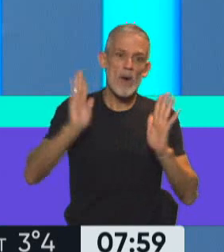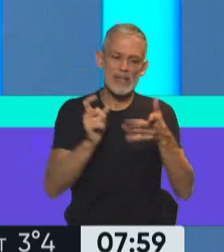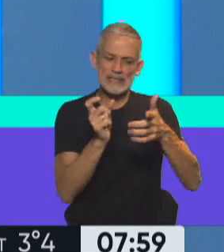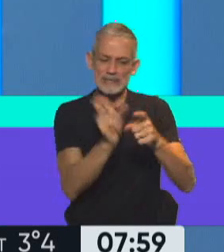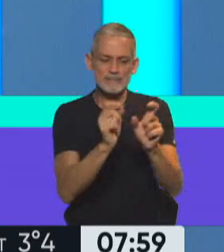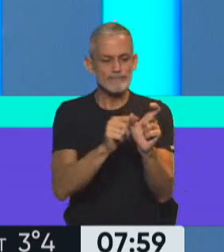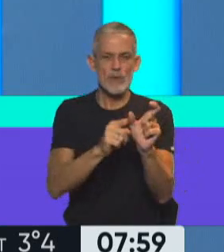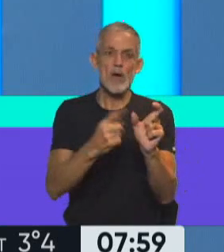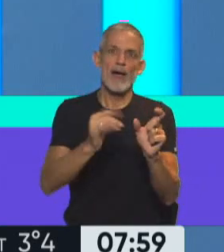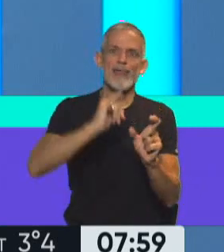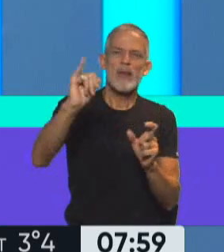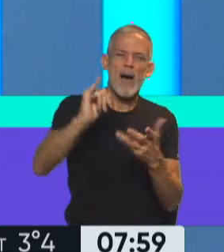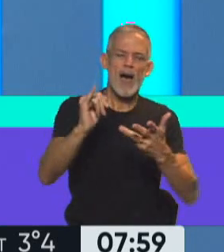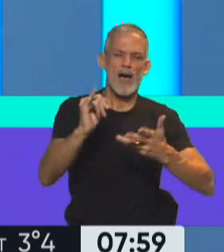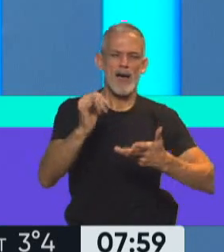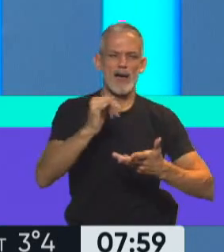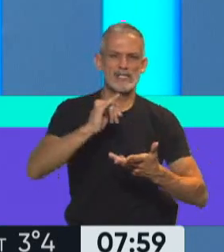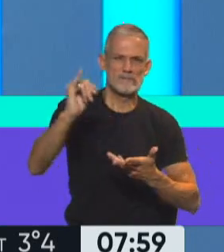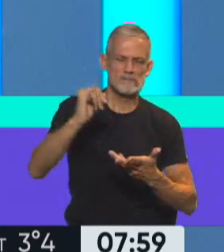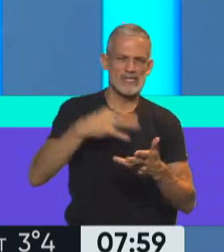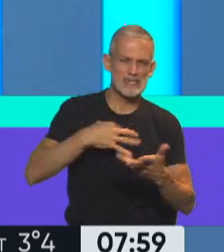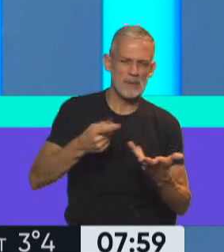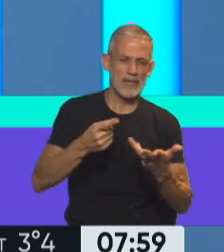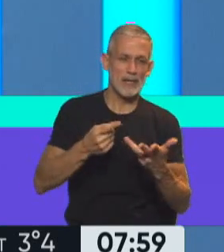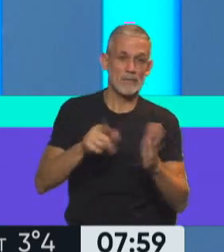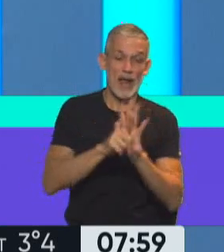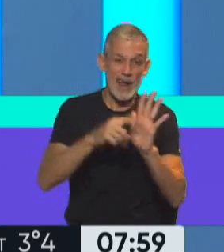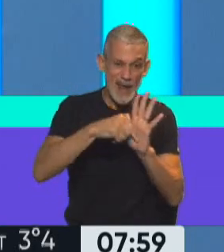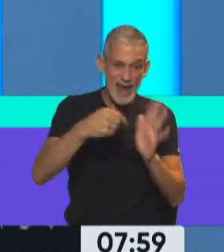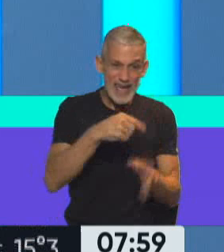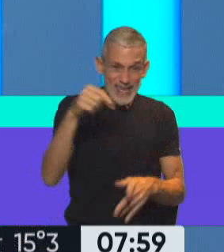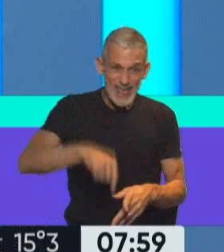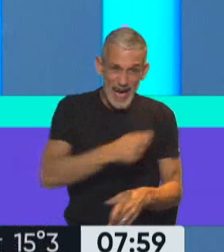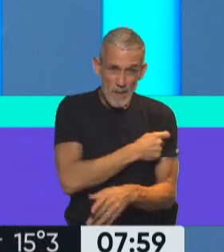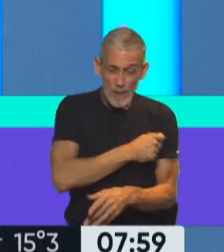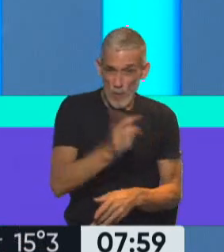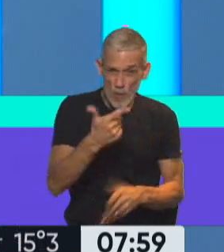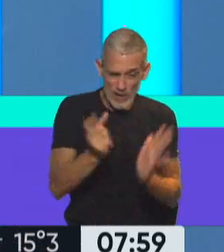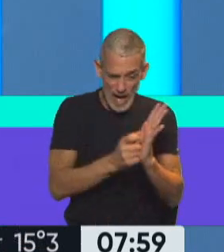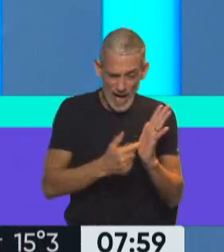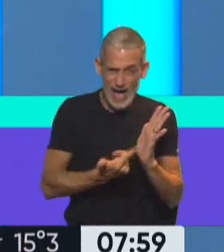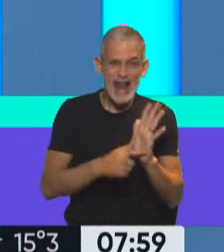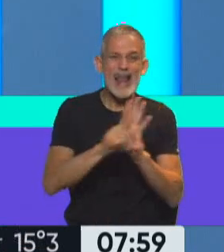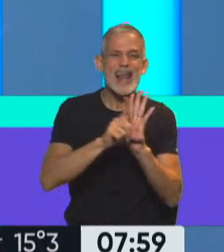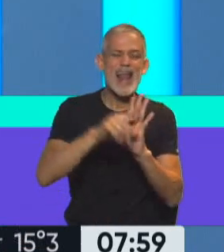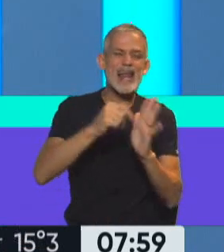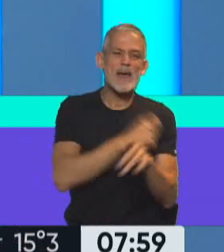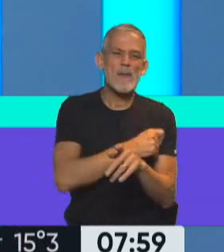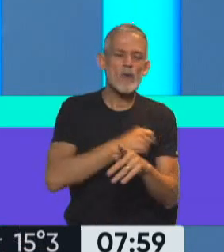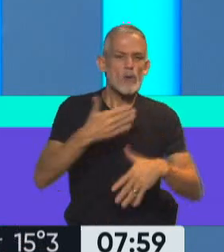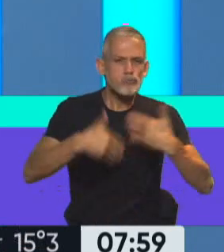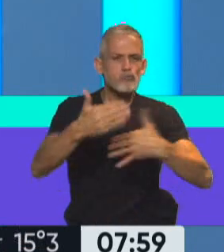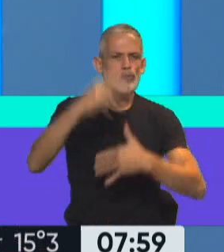y las demandas civiles no está estipulada en la ley de vacunas que hoy está vigente, que también hay que decir, la ley de vacunas avanzó en el